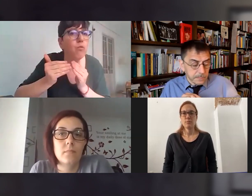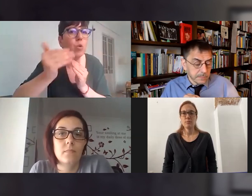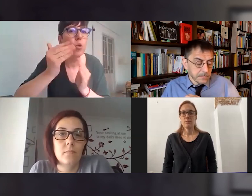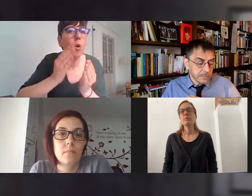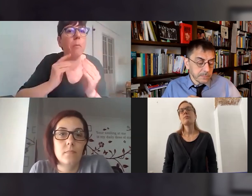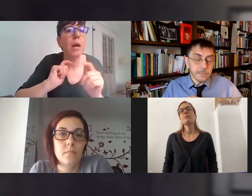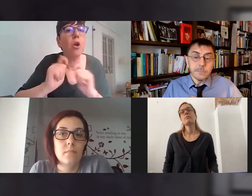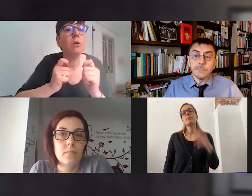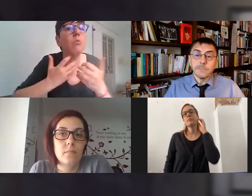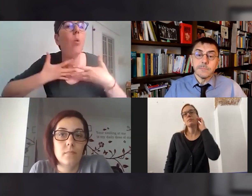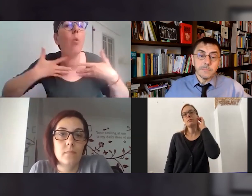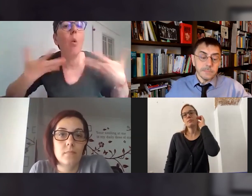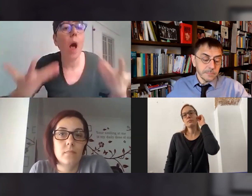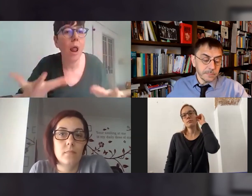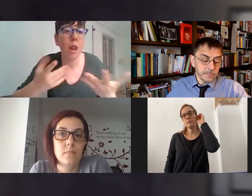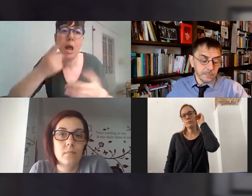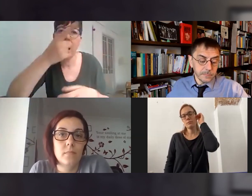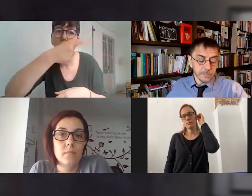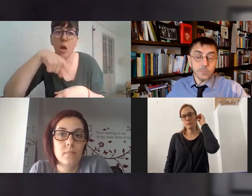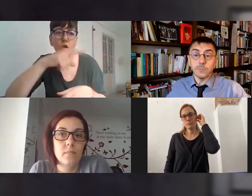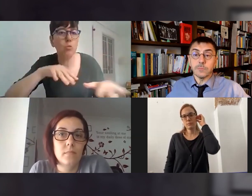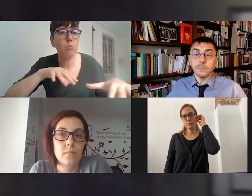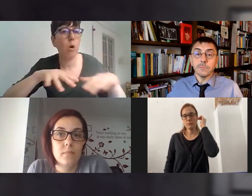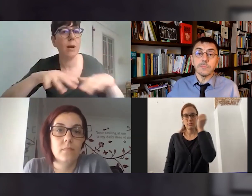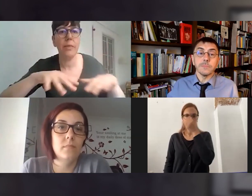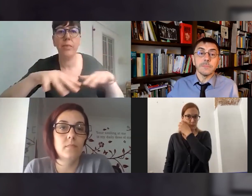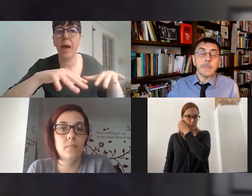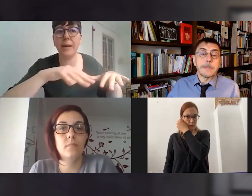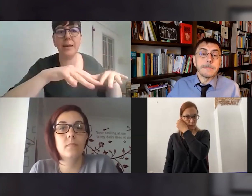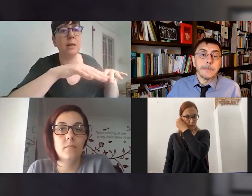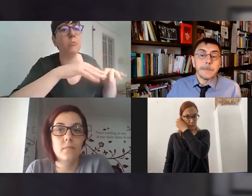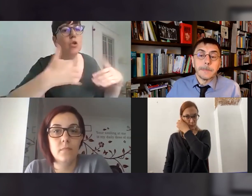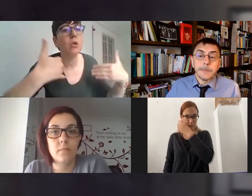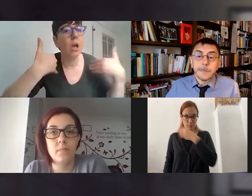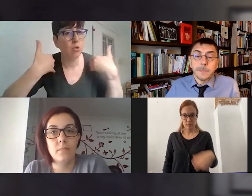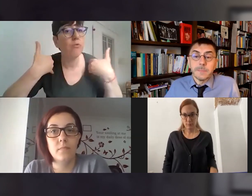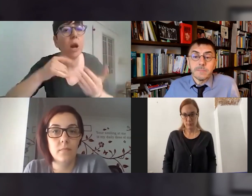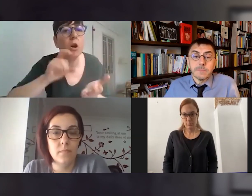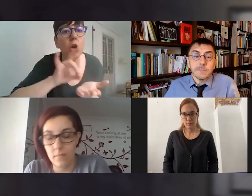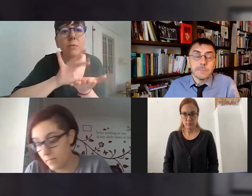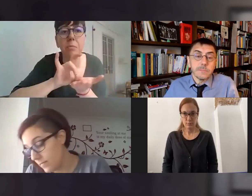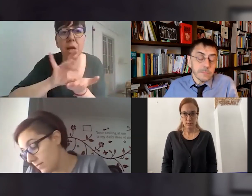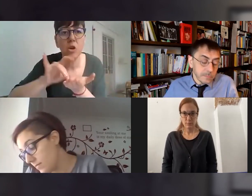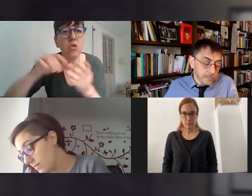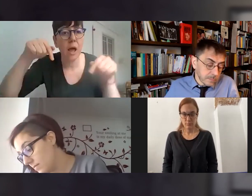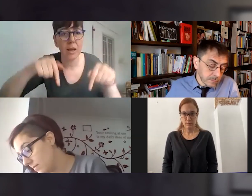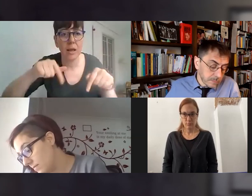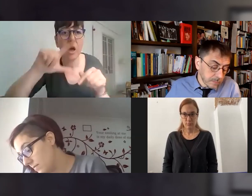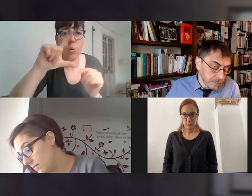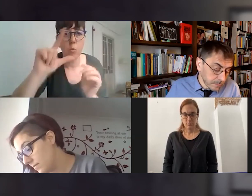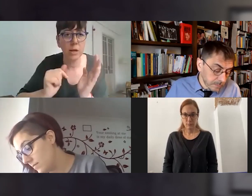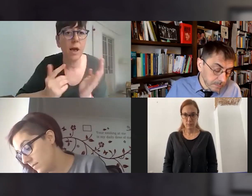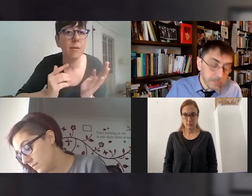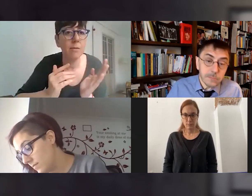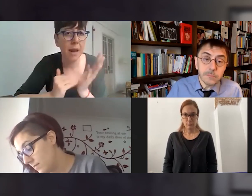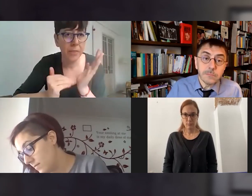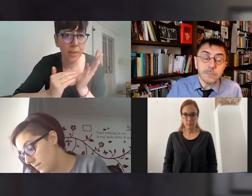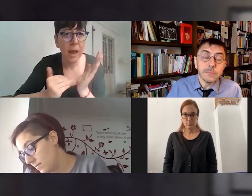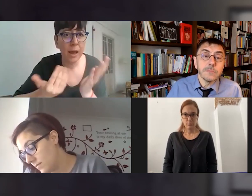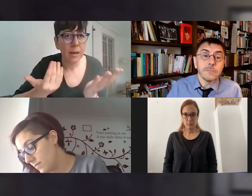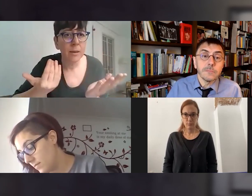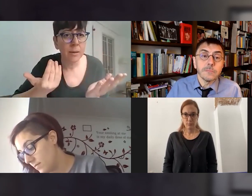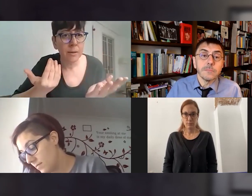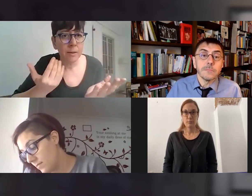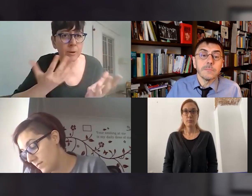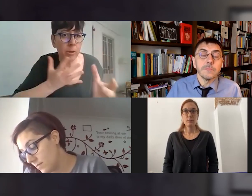es sencilla. Sí que tenemos un poco que reflexionar qué tipo de periodismo queremos y empezar a movilizar, porque, bueno, aquí